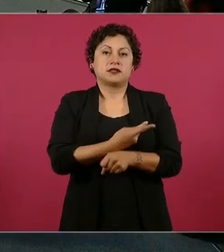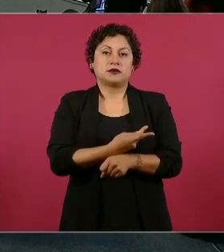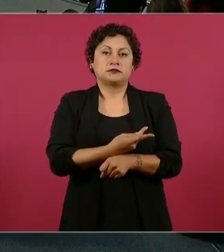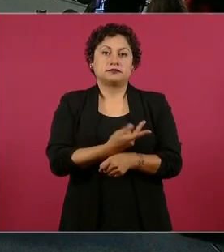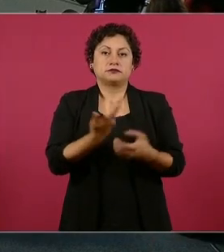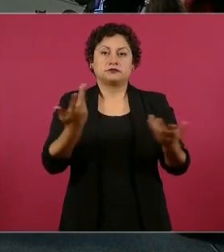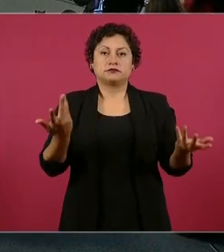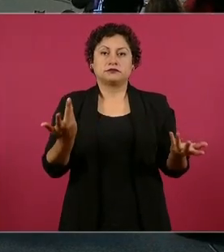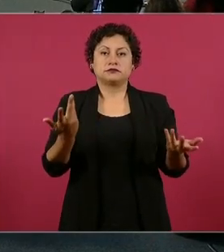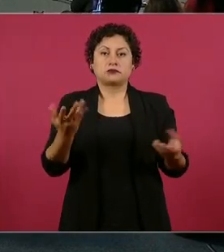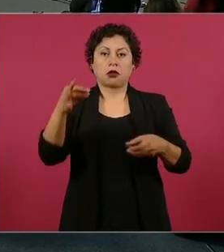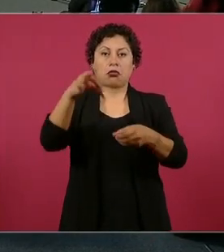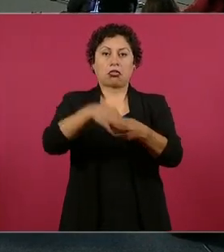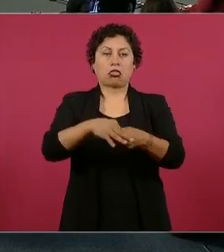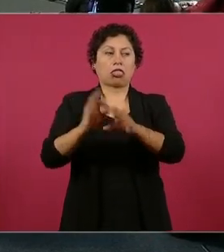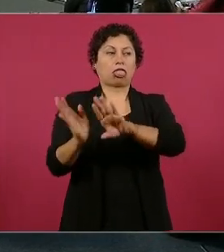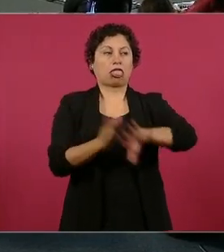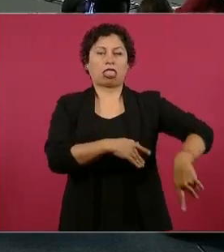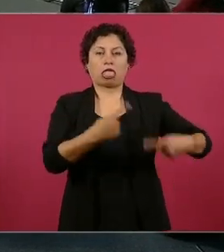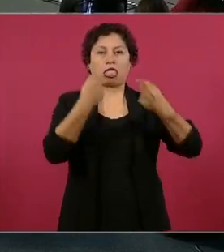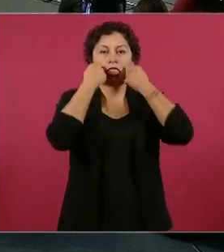autonombrar o autoproclamar